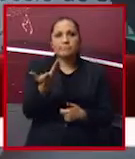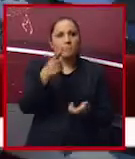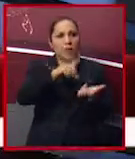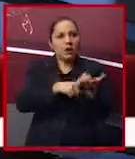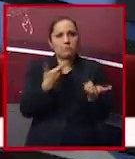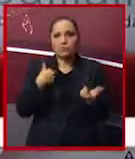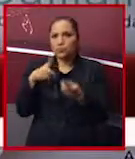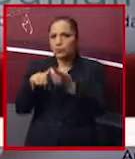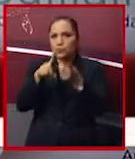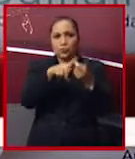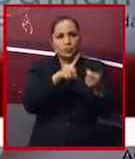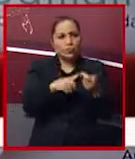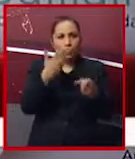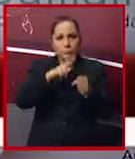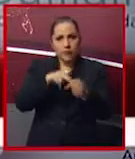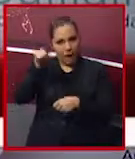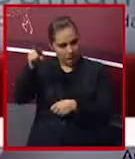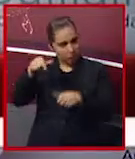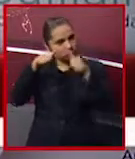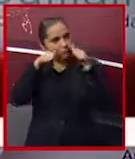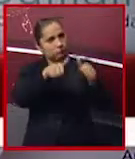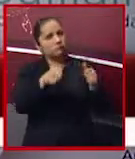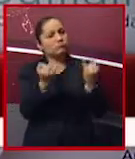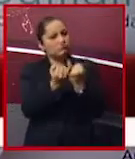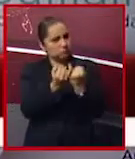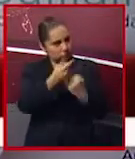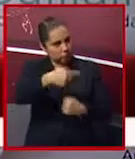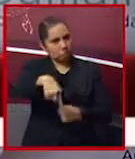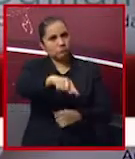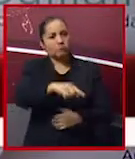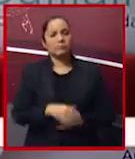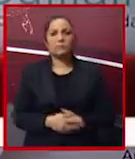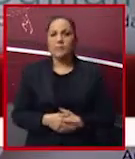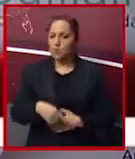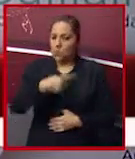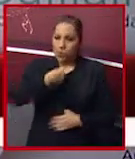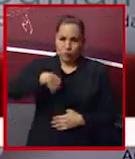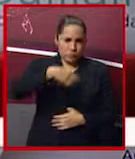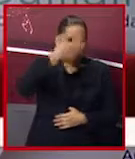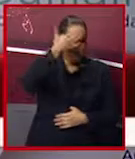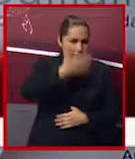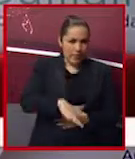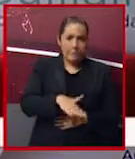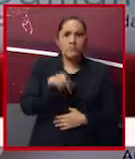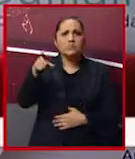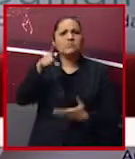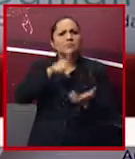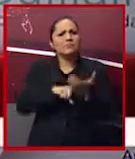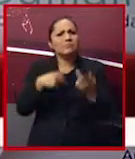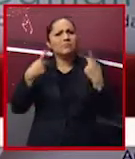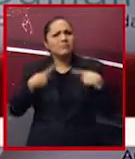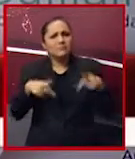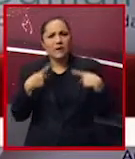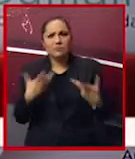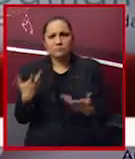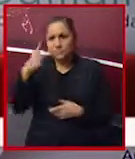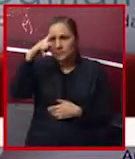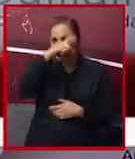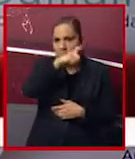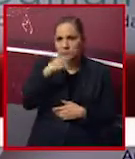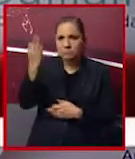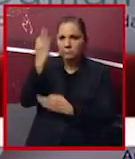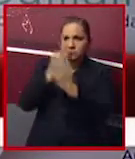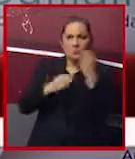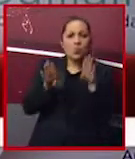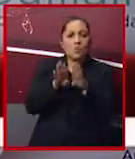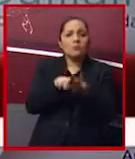atendidos. Sabemos que la que más vulnera a las pacientes tiene que ver con la falta de un diagnóstico oportuno,